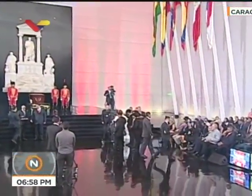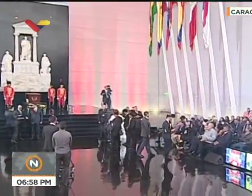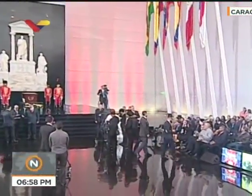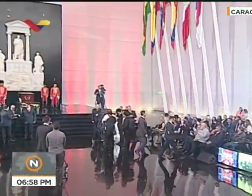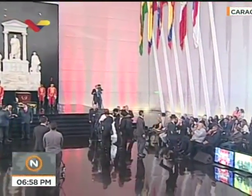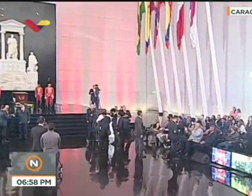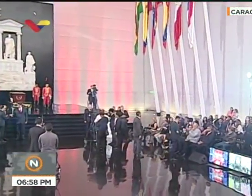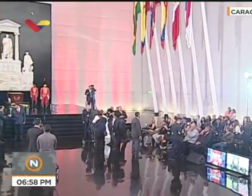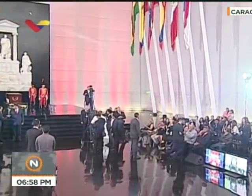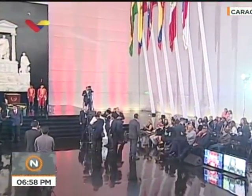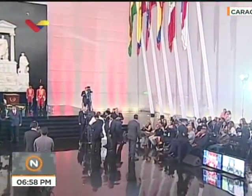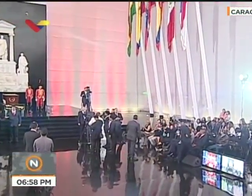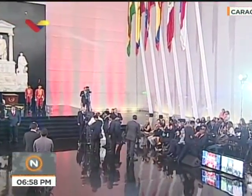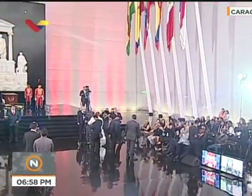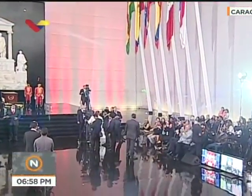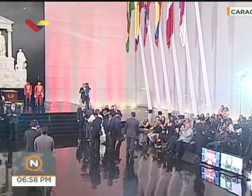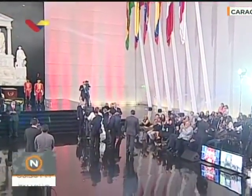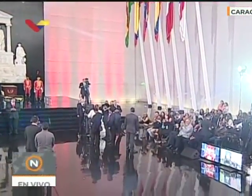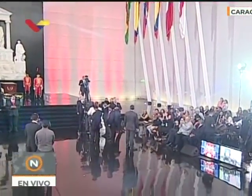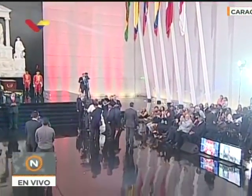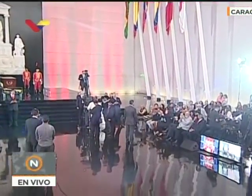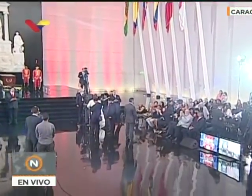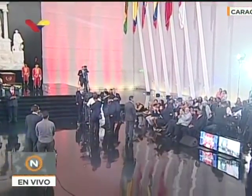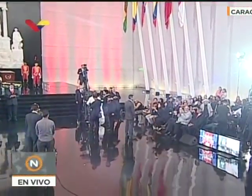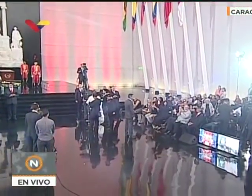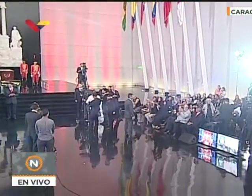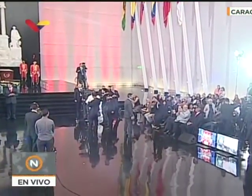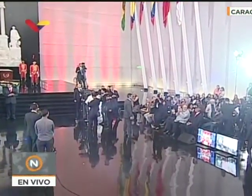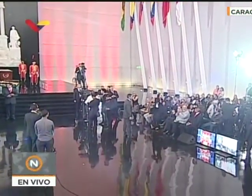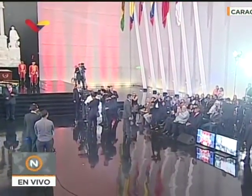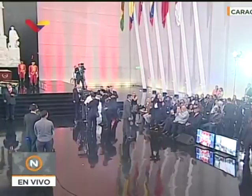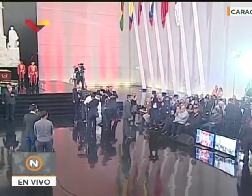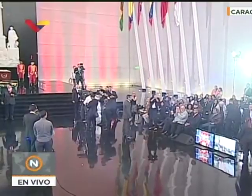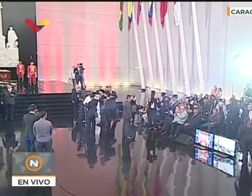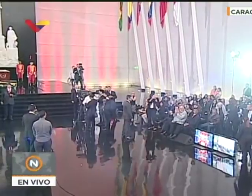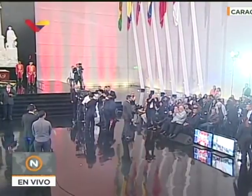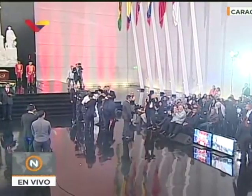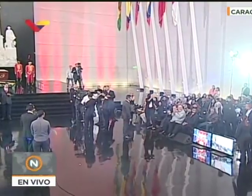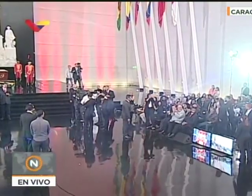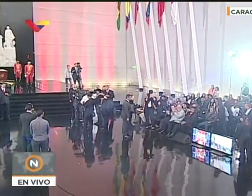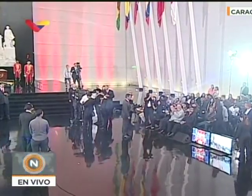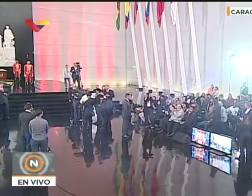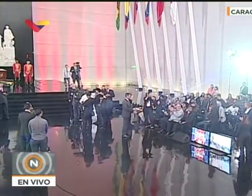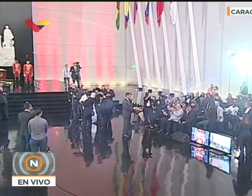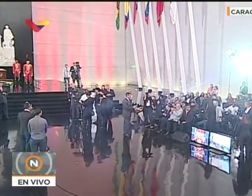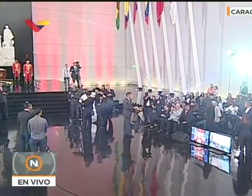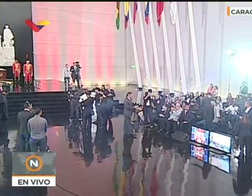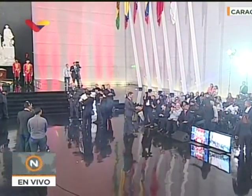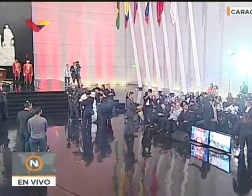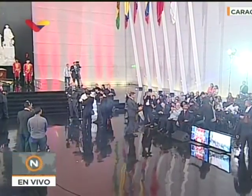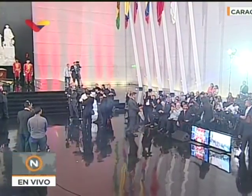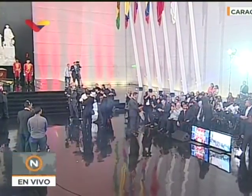Blaser, comunicadora y documentalista por su trabajo audiovisual, Ágora Violenta.